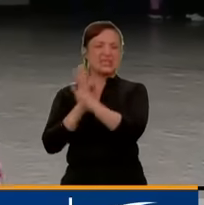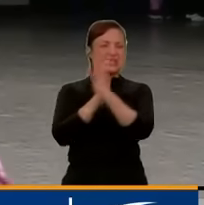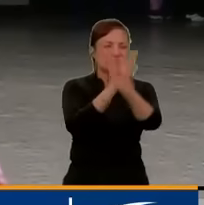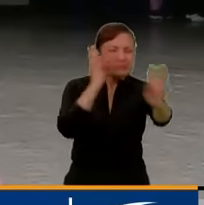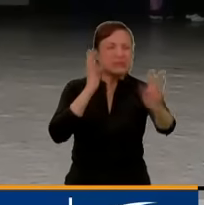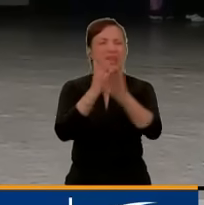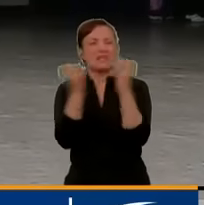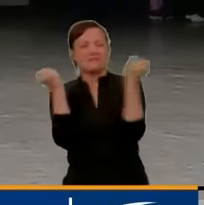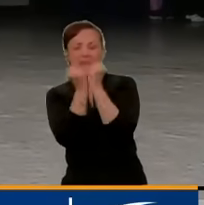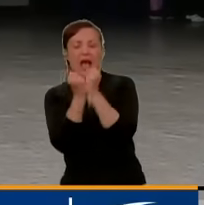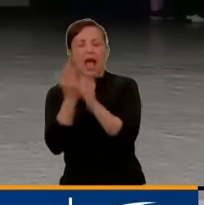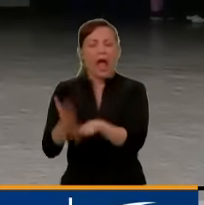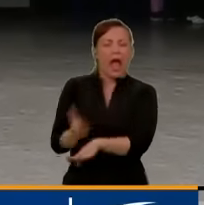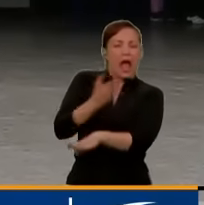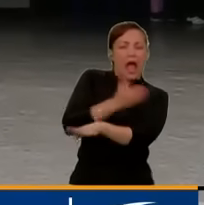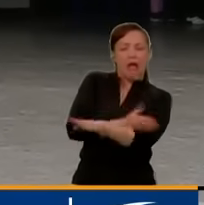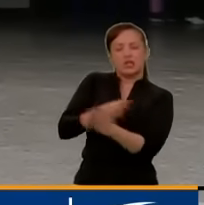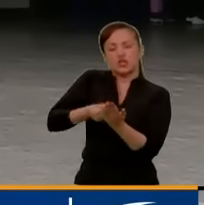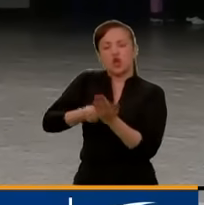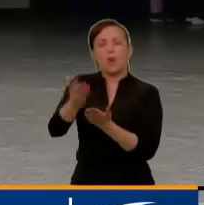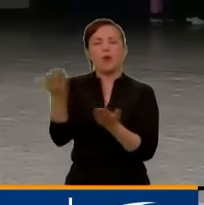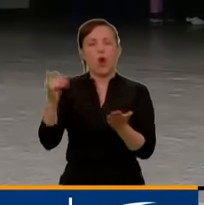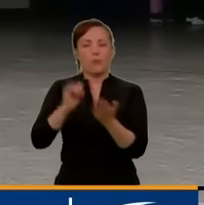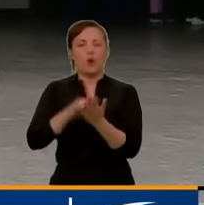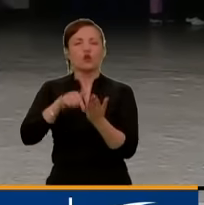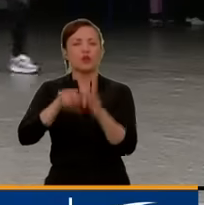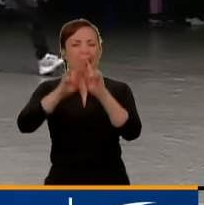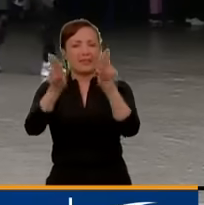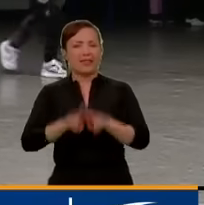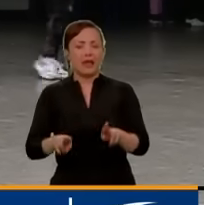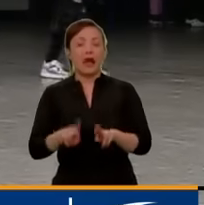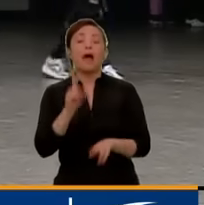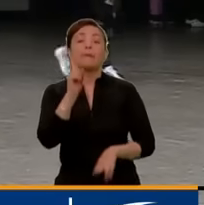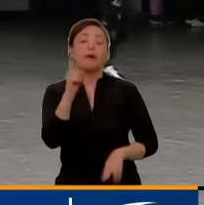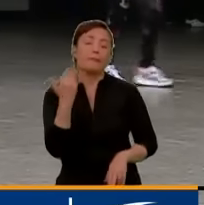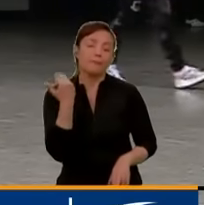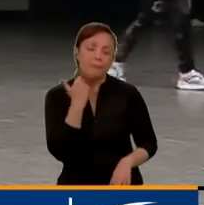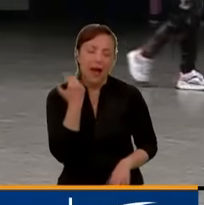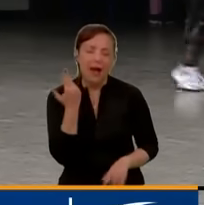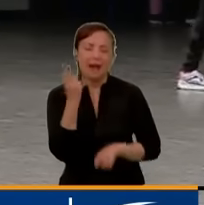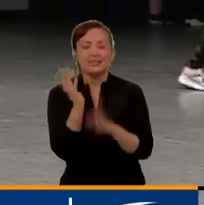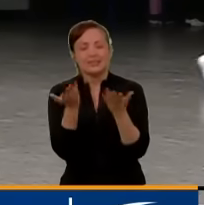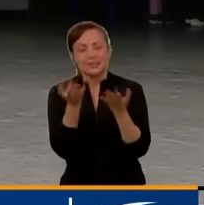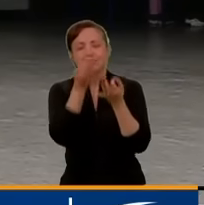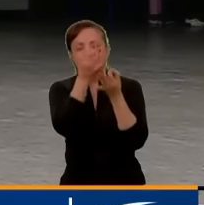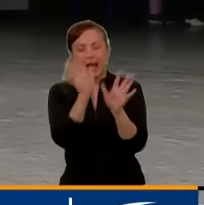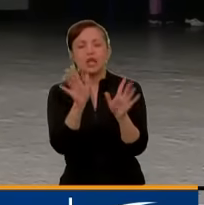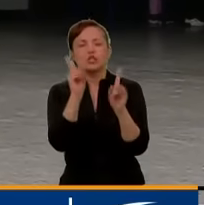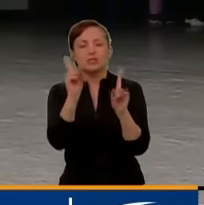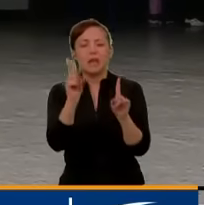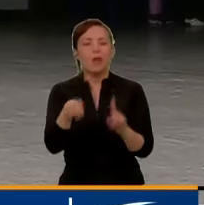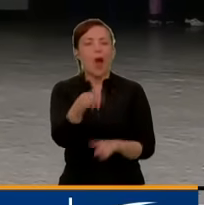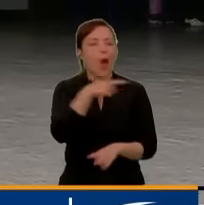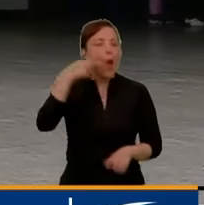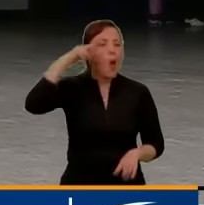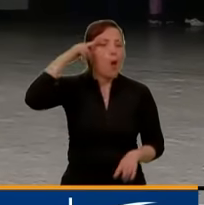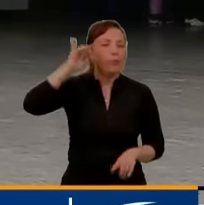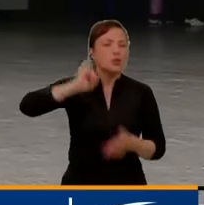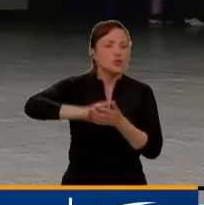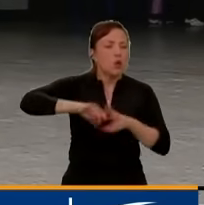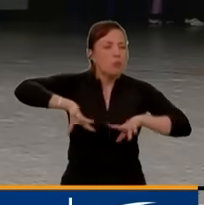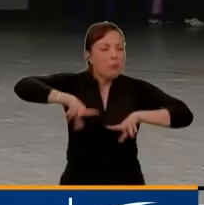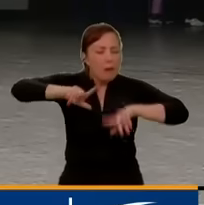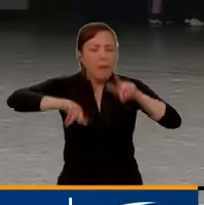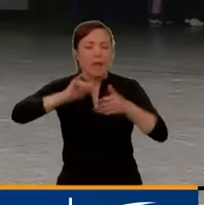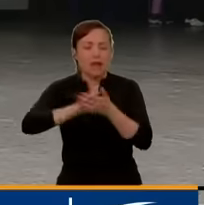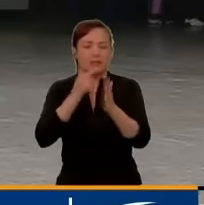eso compraron los tiquetes a través de internet. Pero desafortunadamente siempre están los delincuentes al acecho y conocimos